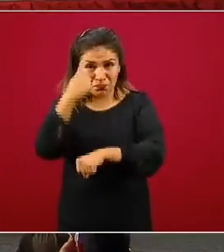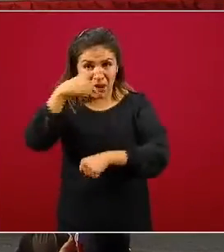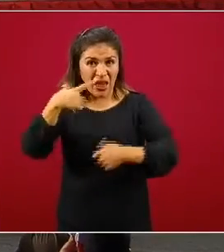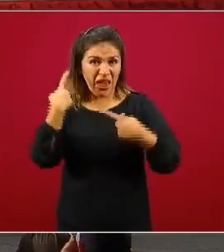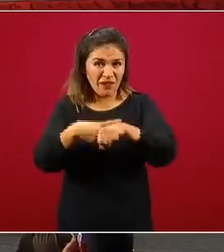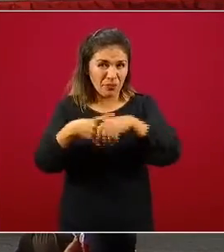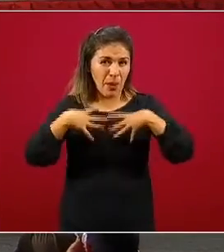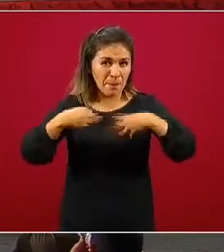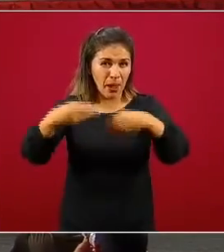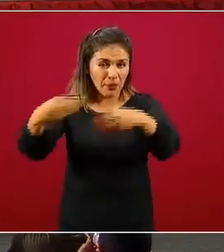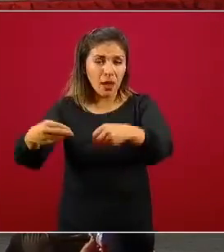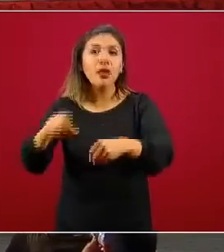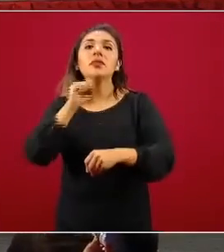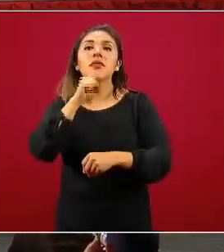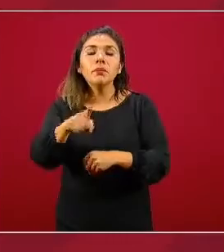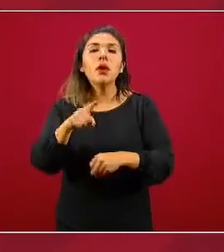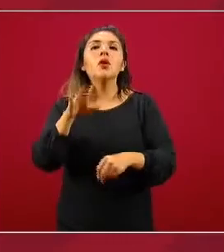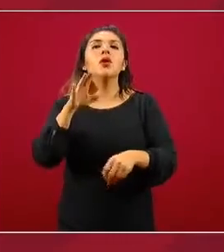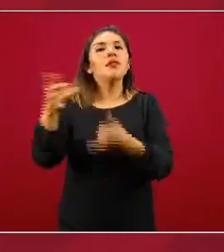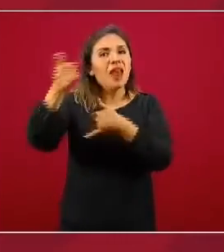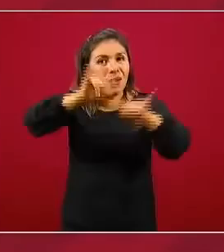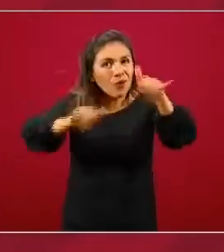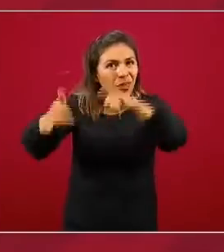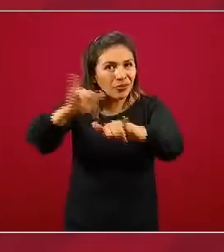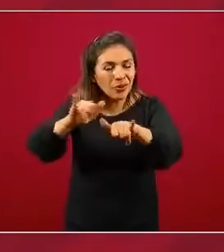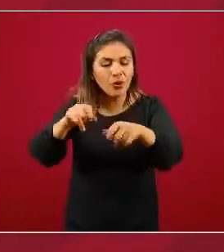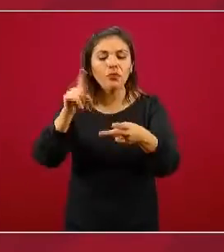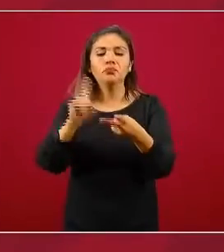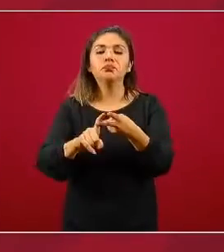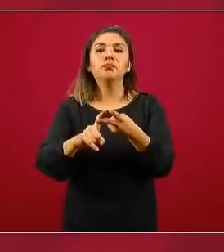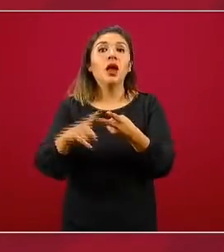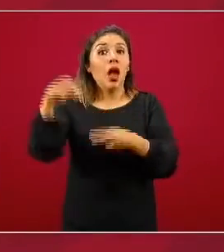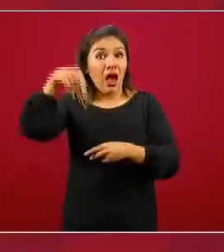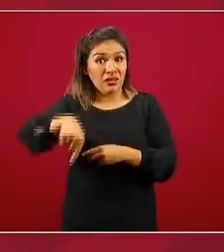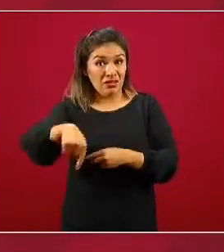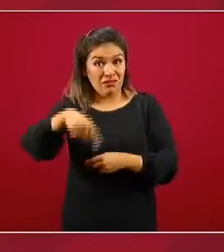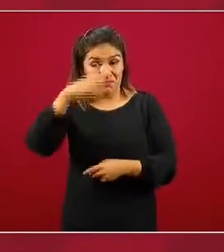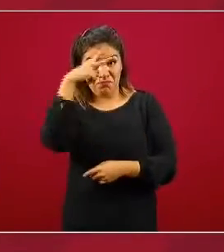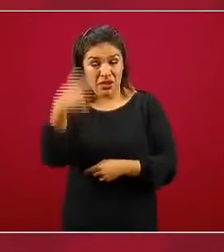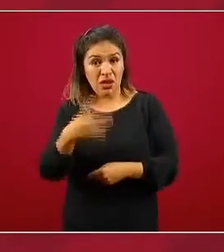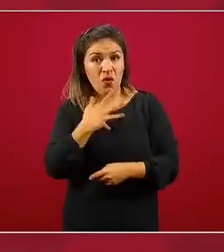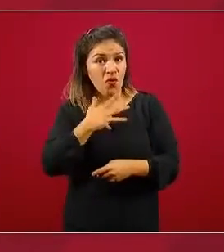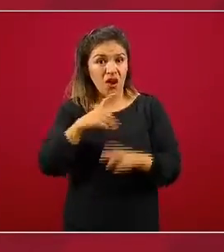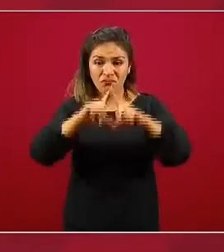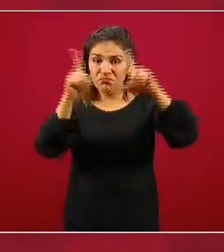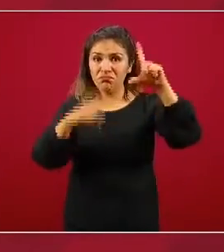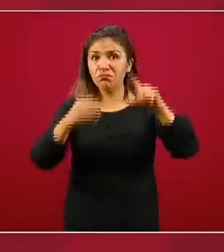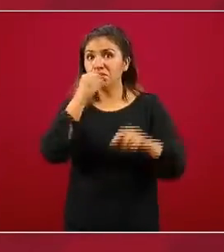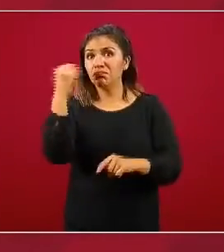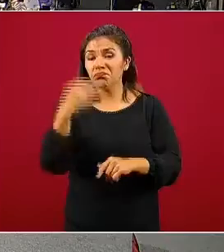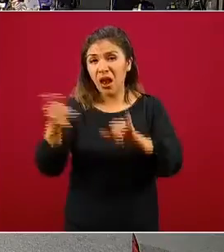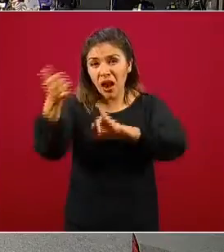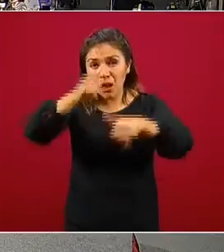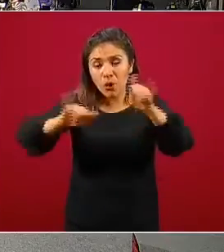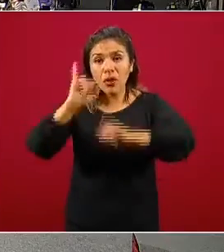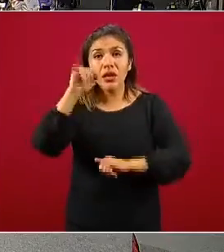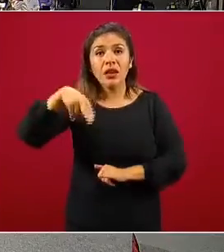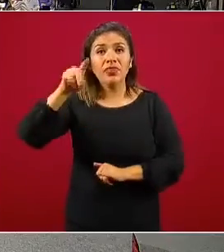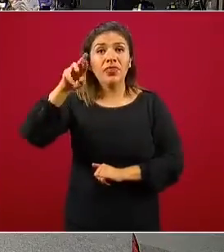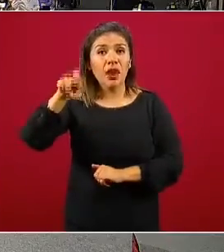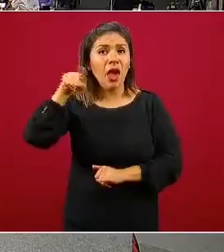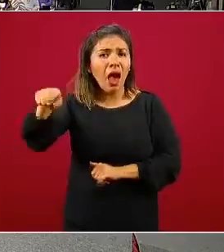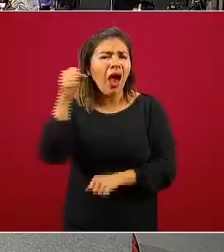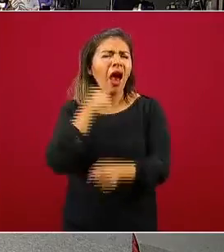epidemiológica, incluyendo los componentes de laboratorio. Tenemos un magnífico laboratorio nacional de referencia, el INDRE, que desde